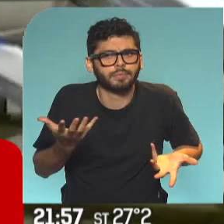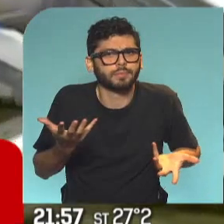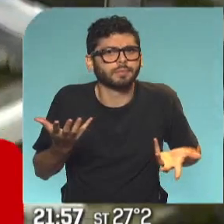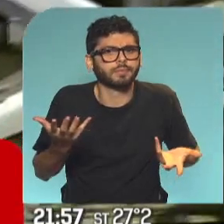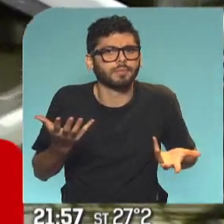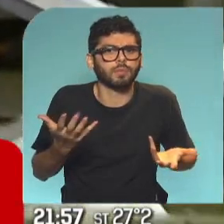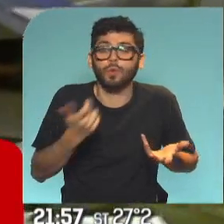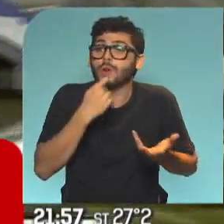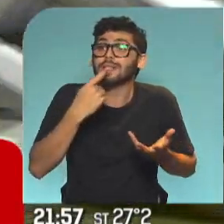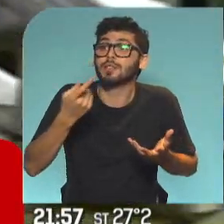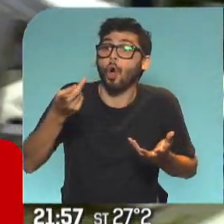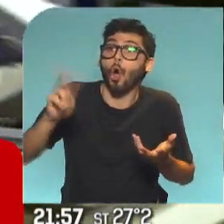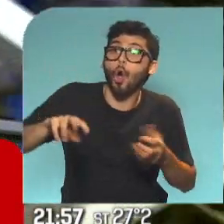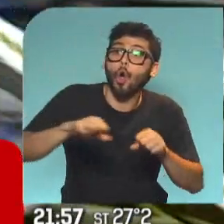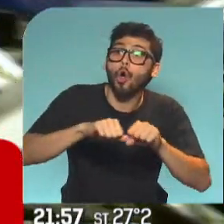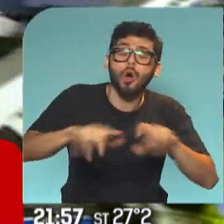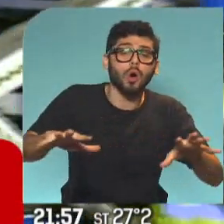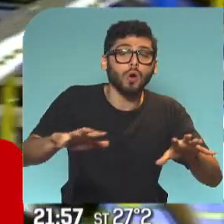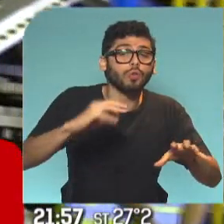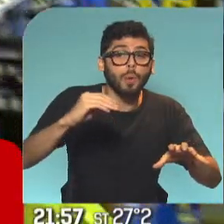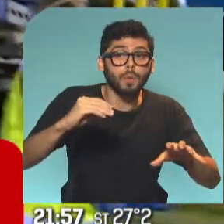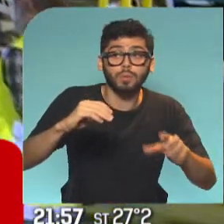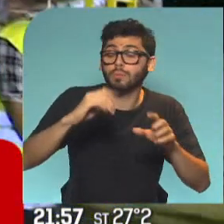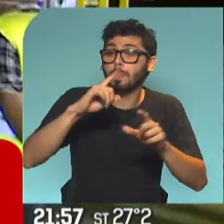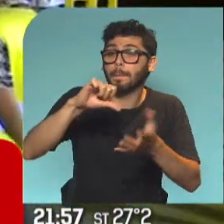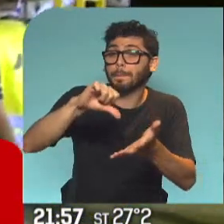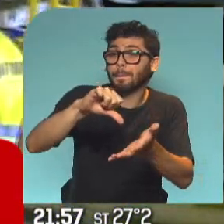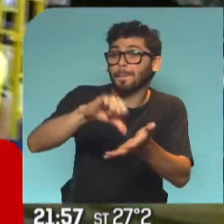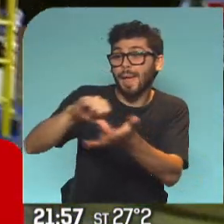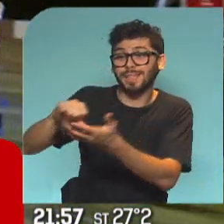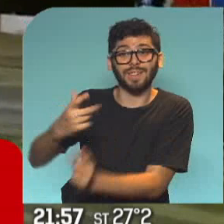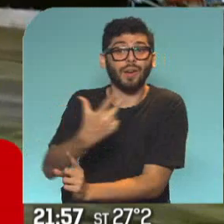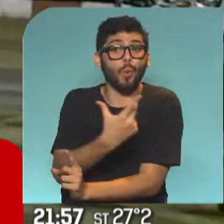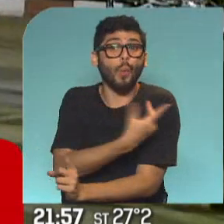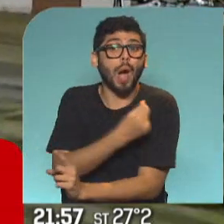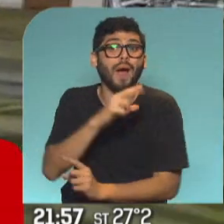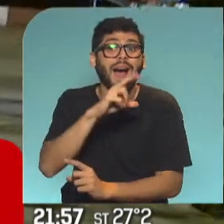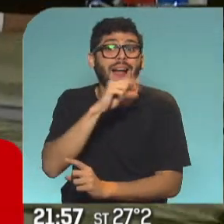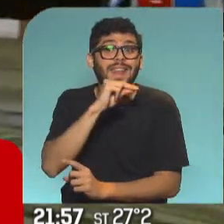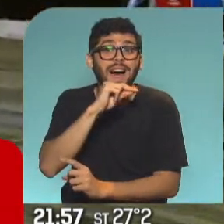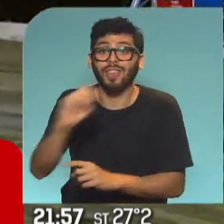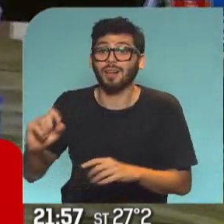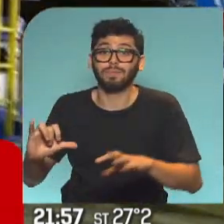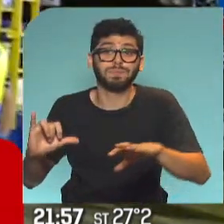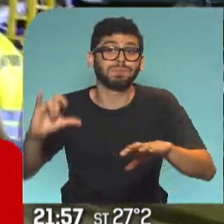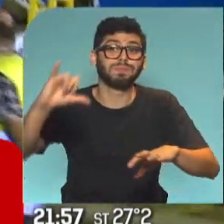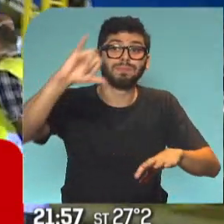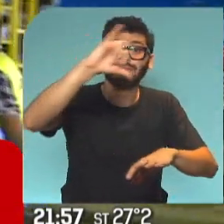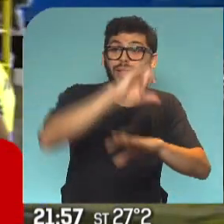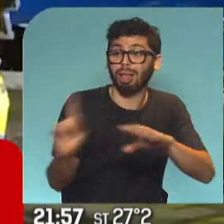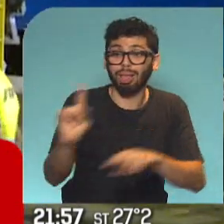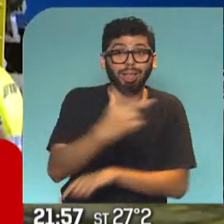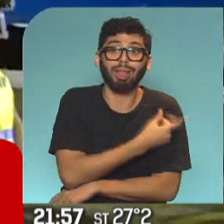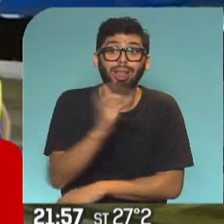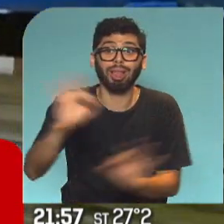próximo rebrote? Que aquellos habitantes de países donde no han llegado las vacunas lleven luego el virus a los países